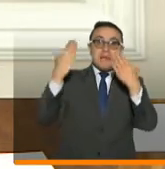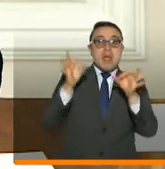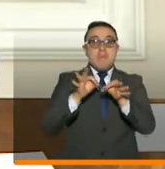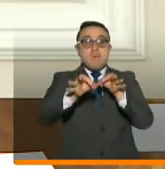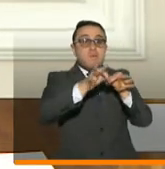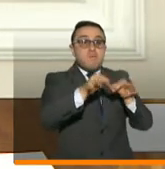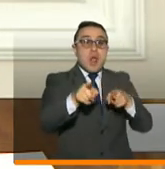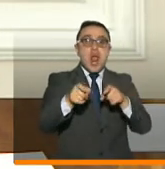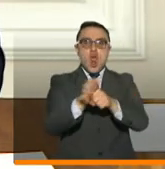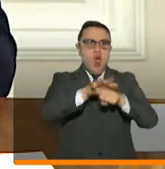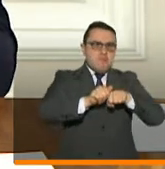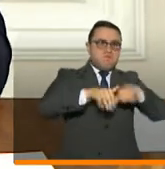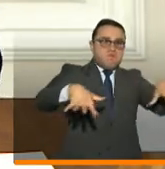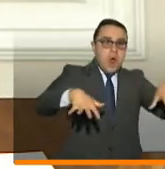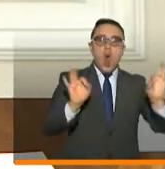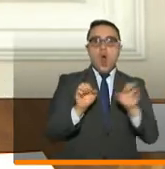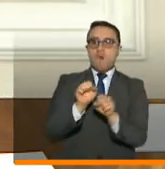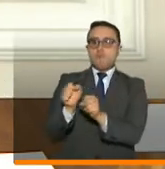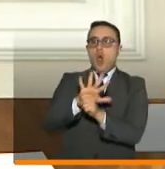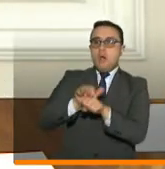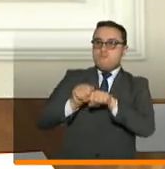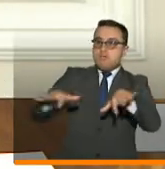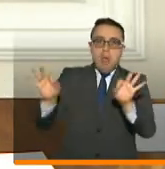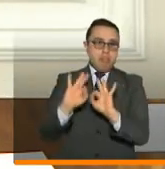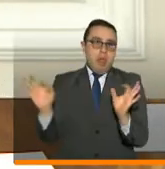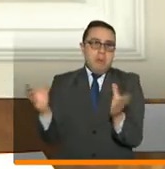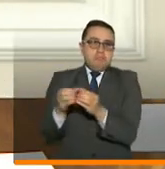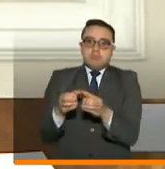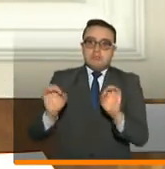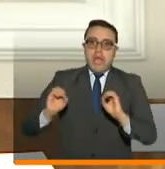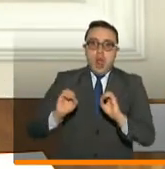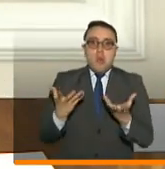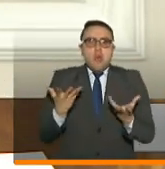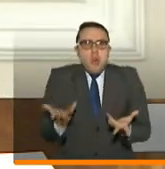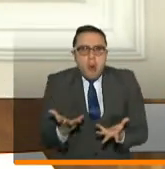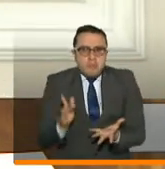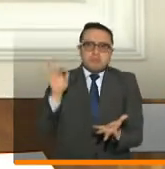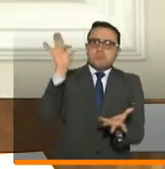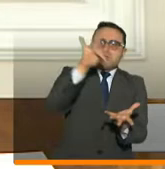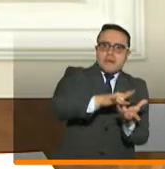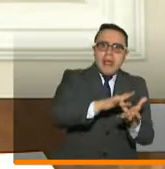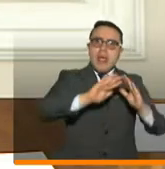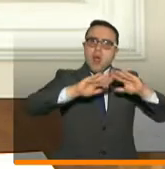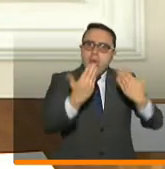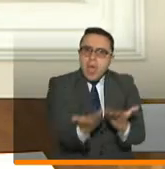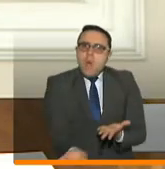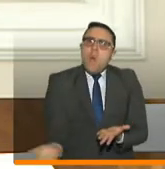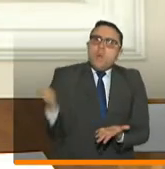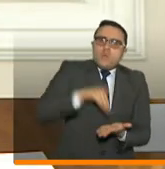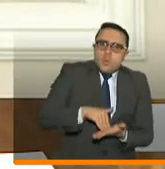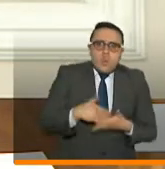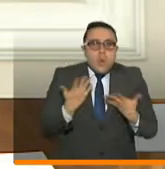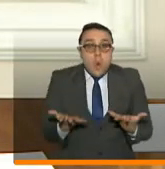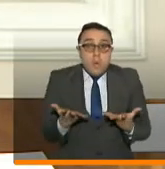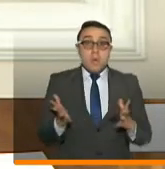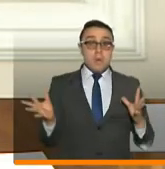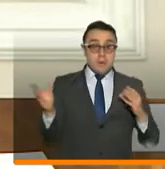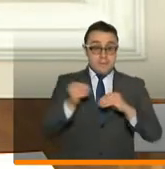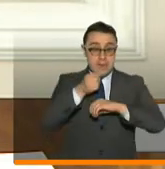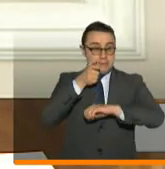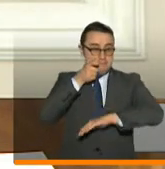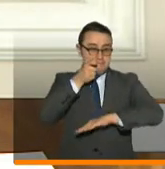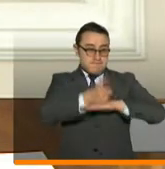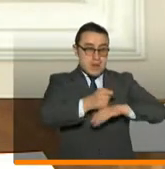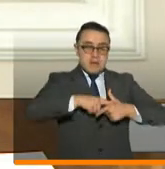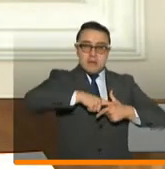de bioseguridad, el balance que tenemos de este retorno a clases y cómo avanza también la supervisión epidemiológica